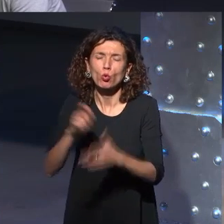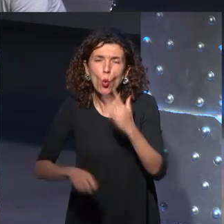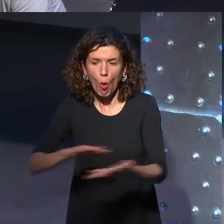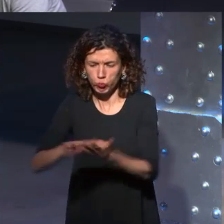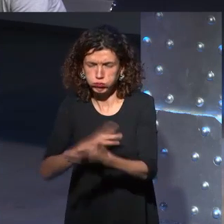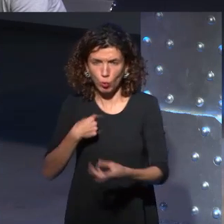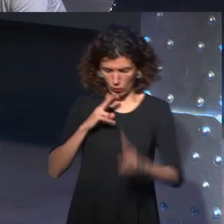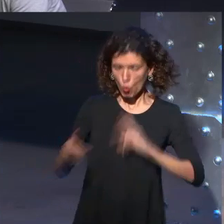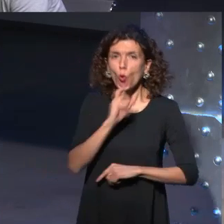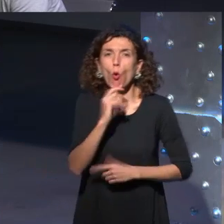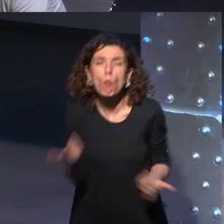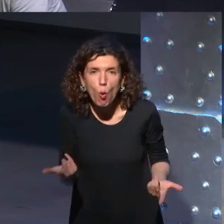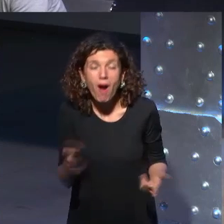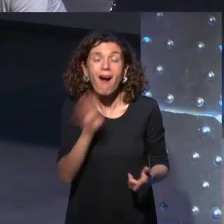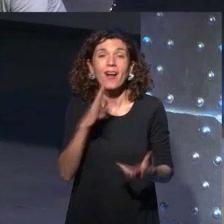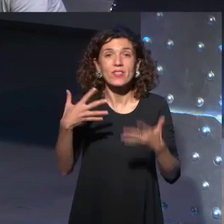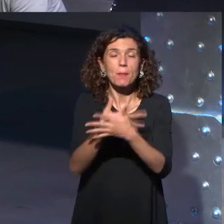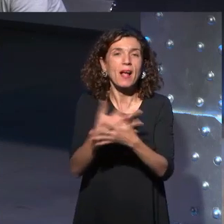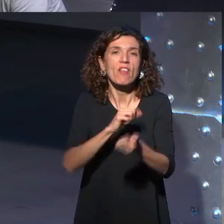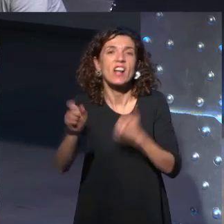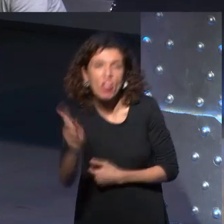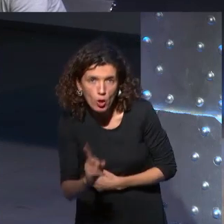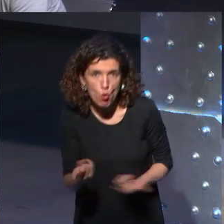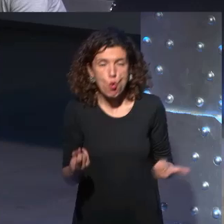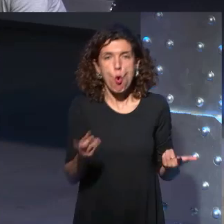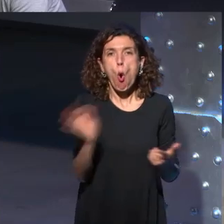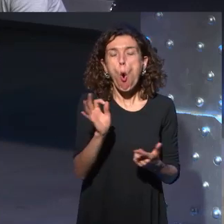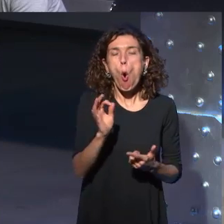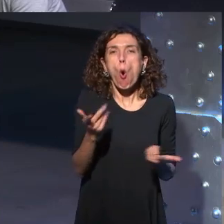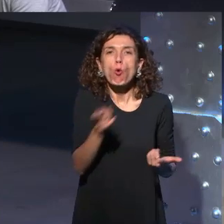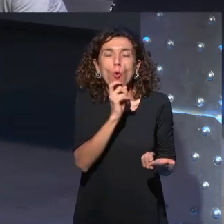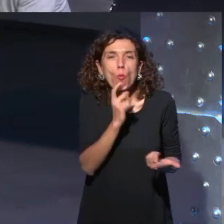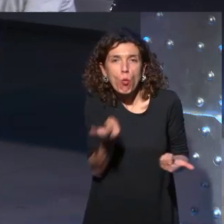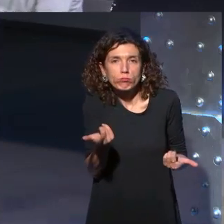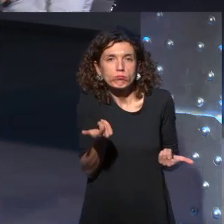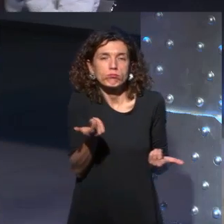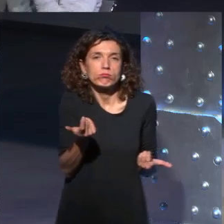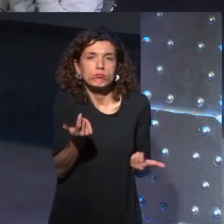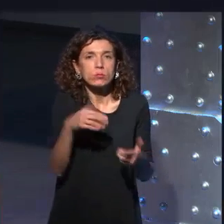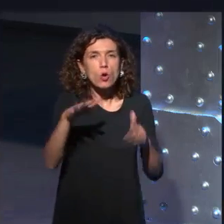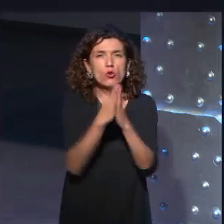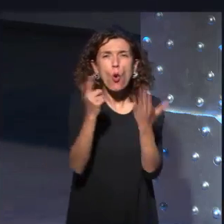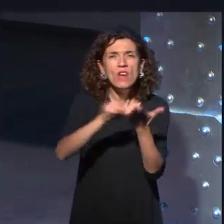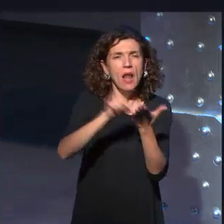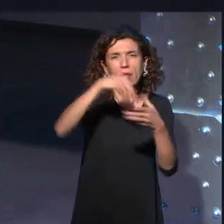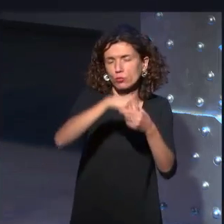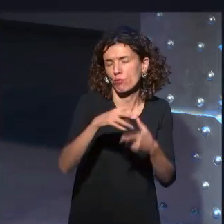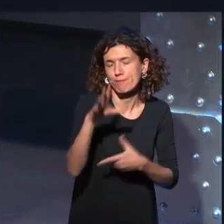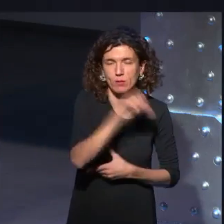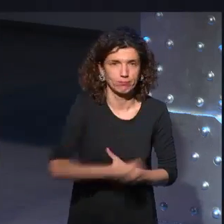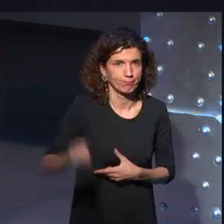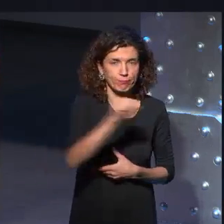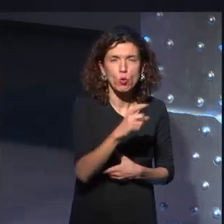ser, como estás explicando, la no venganza, cómo se puede ser, porque es una parte de la novela maravillosa,